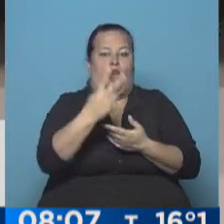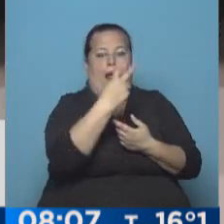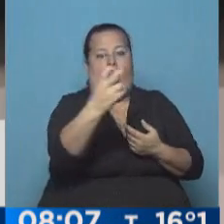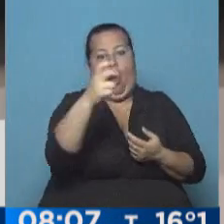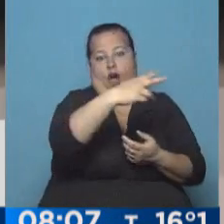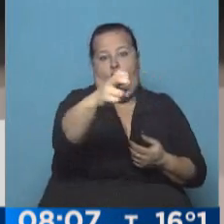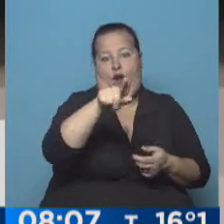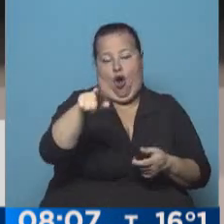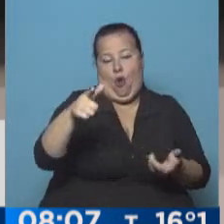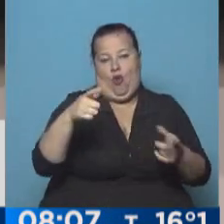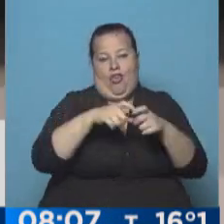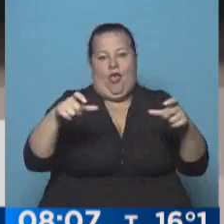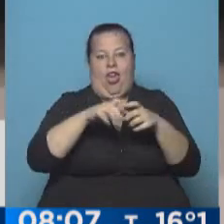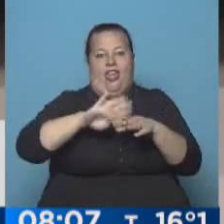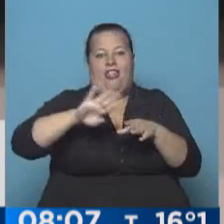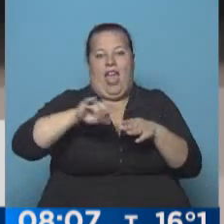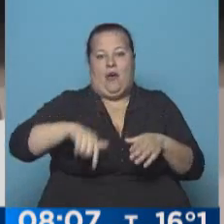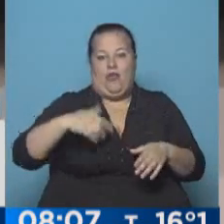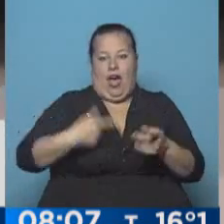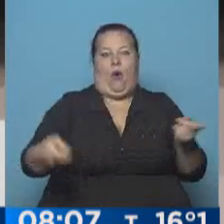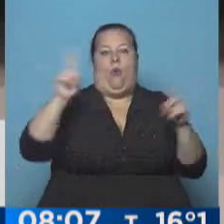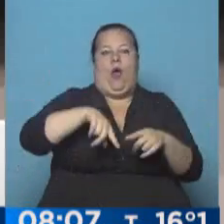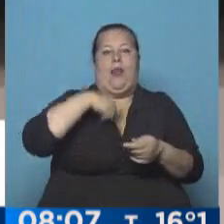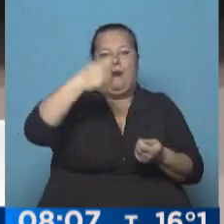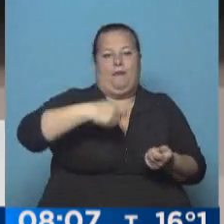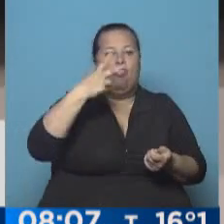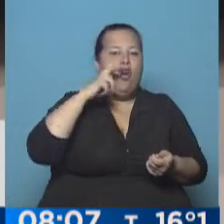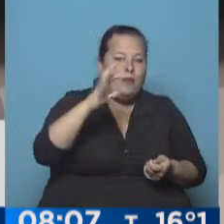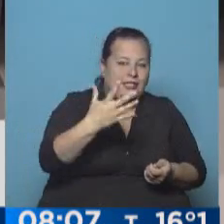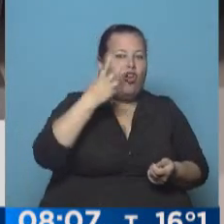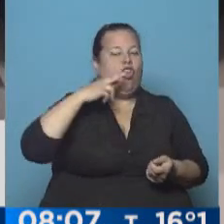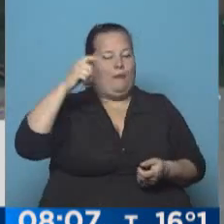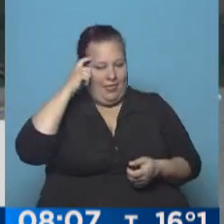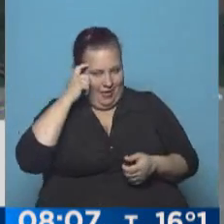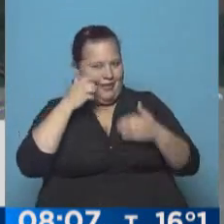de los títulos de deuda reestructurados en 2005 y 2010 gracias raúl dellatorre